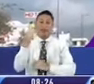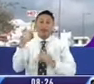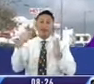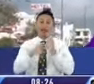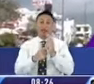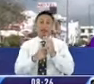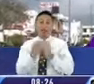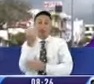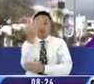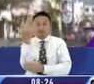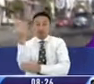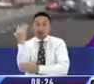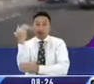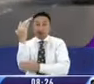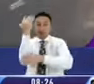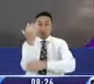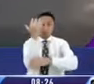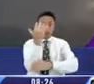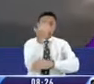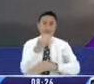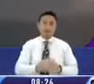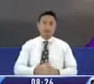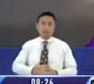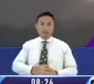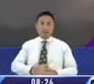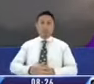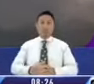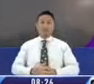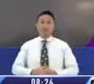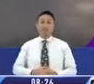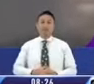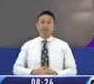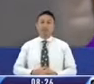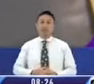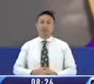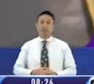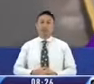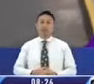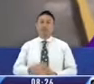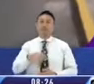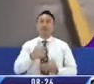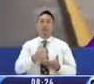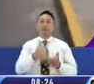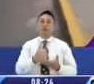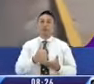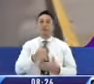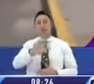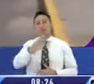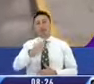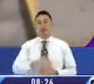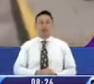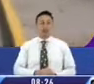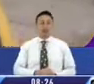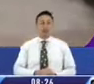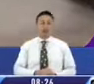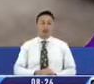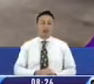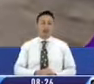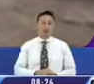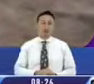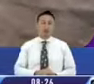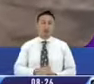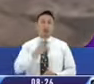este kilómetro de extensión de este parterre central. Esta obra beneficia directamente a un aproximado de 70.000